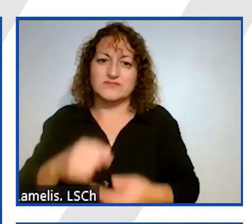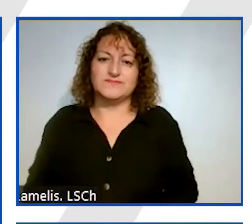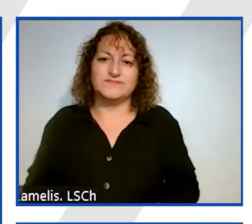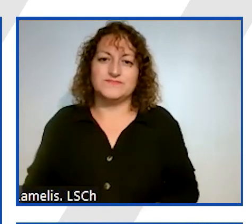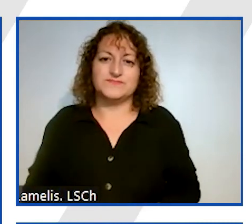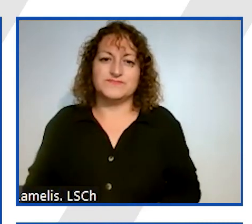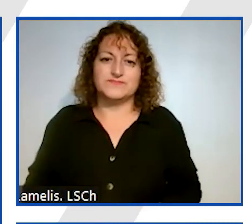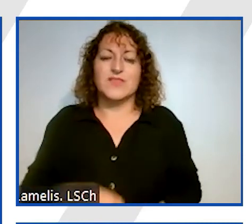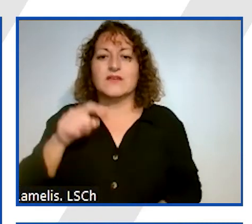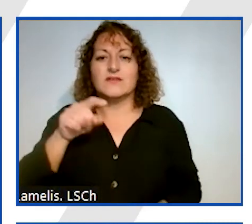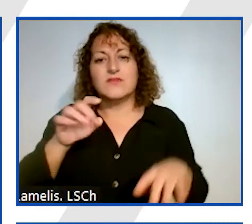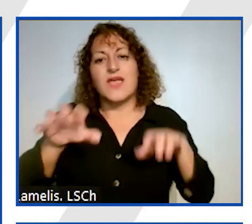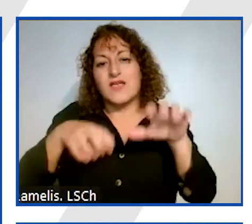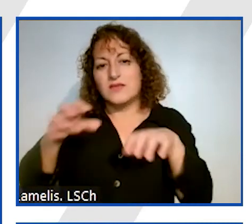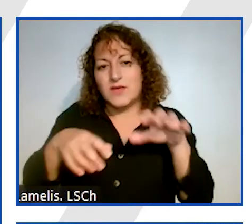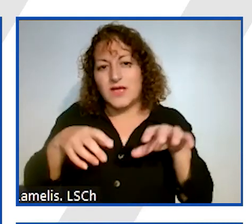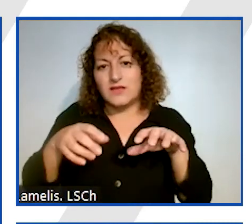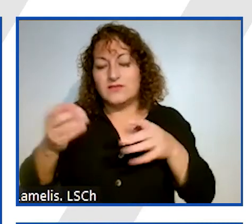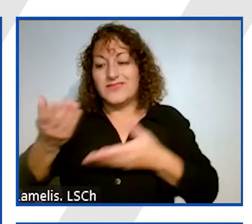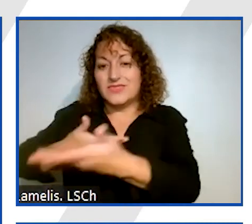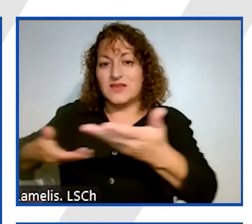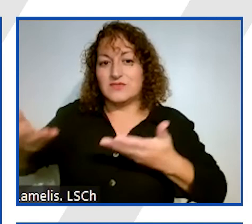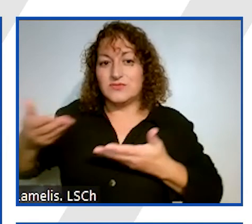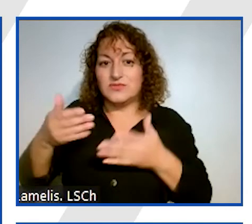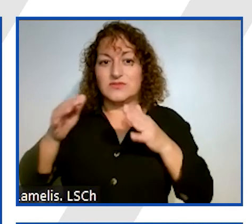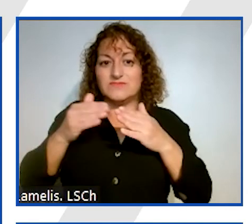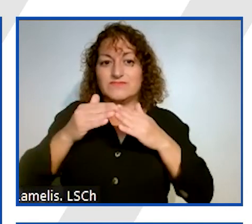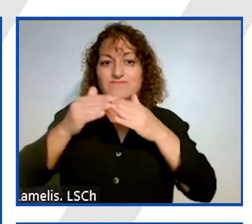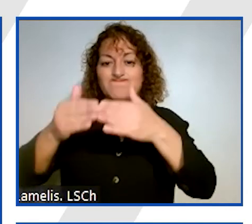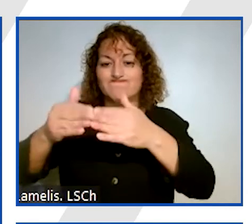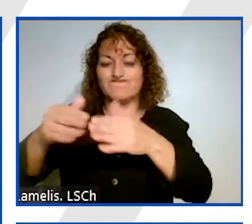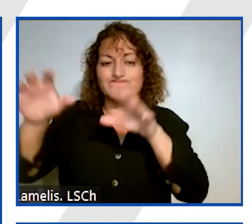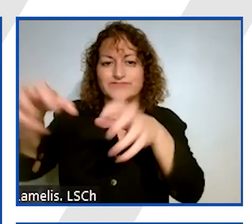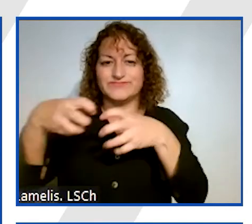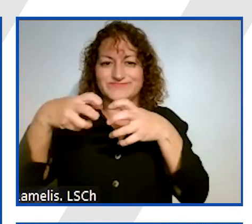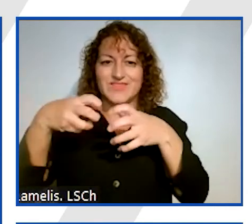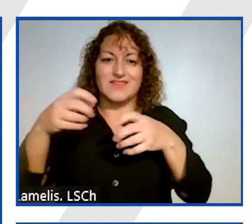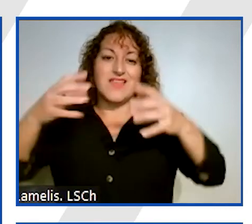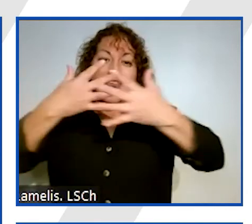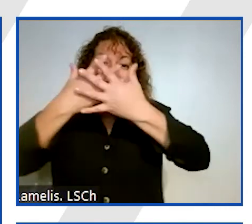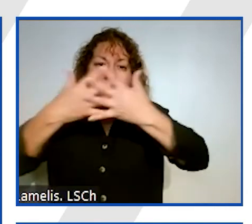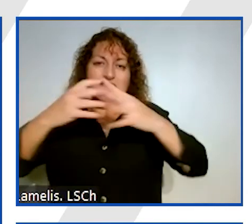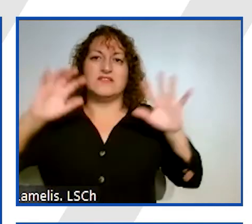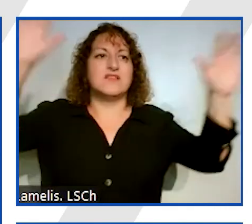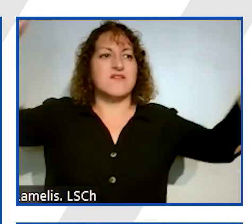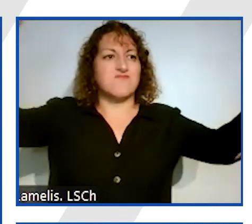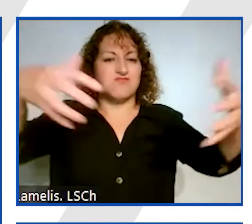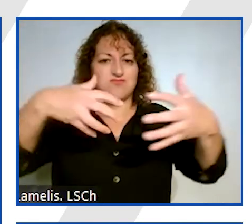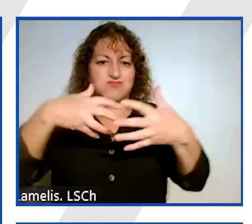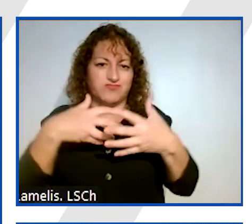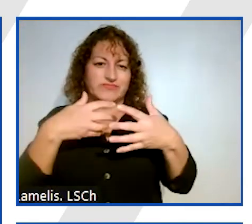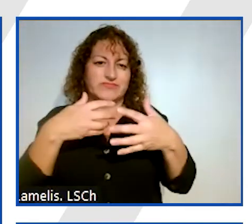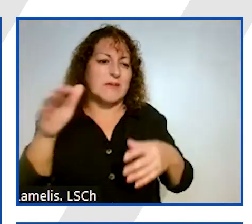Estos animales interactúan con la pesquería. Los pescadores, obvio, tienen sus redes, están capturando cabillas, están